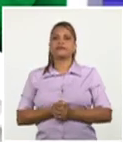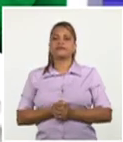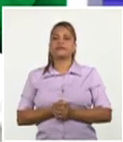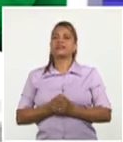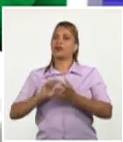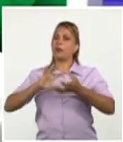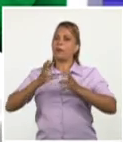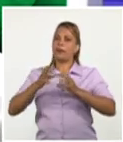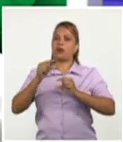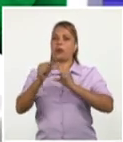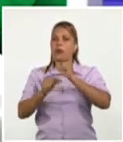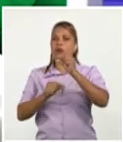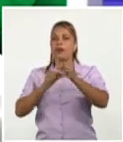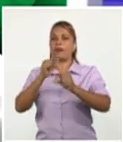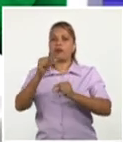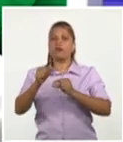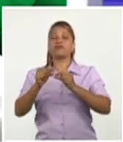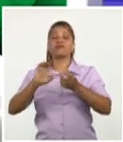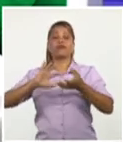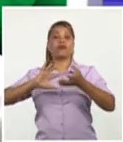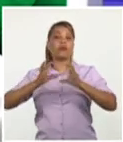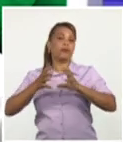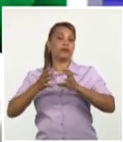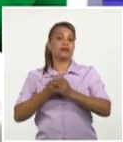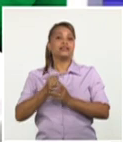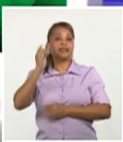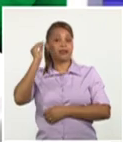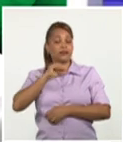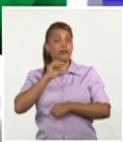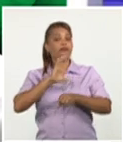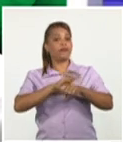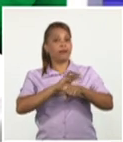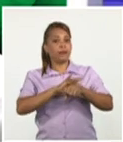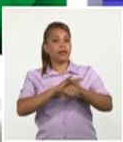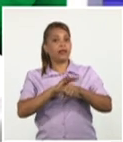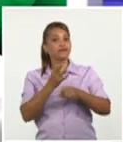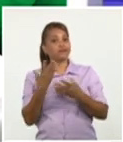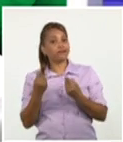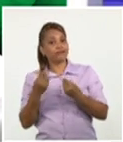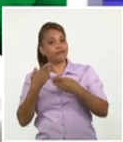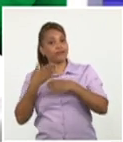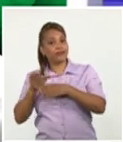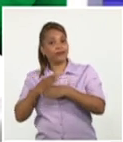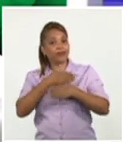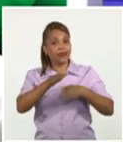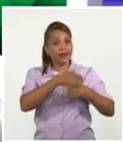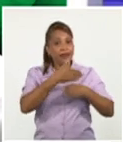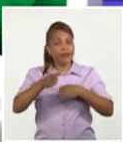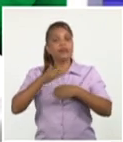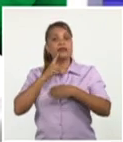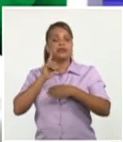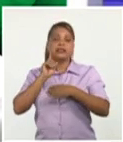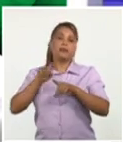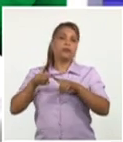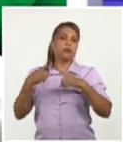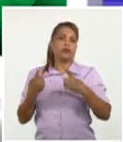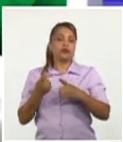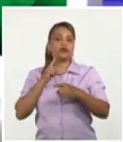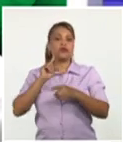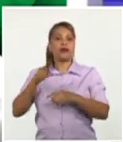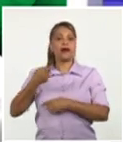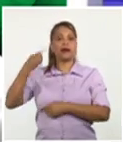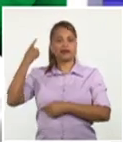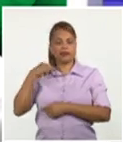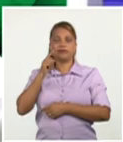todo teniendo en cuenta la enfermedad que ella padecía ya previamente, por lo que en el día de ayer